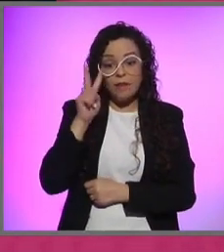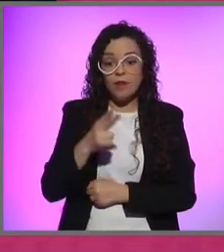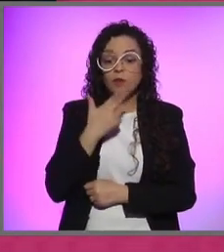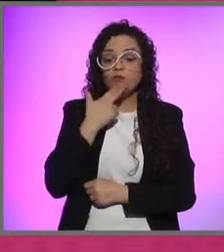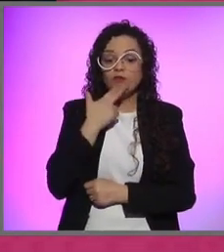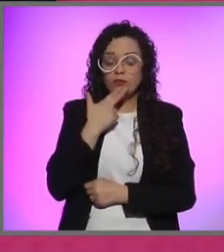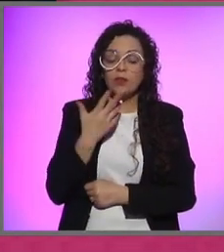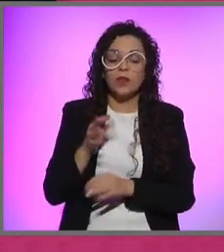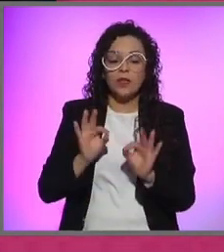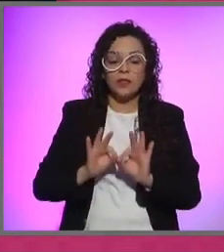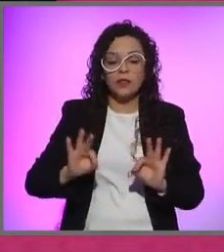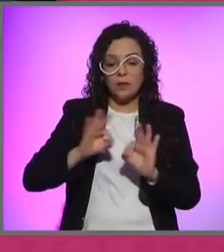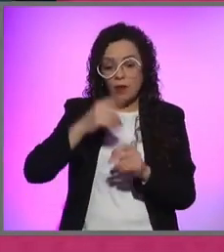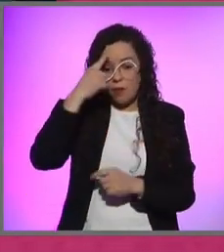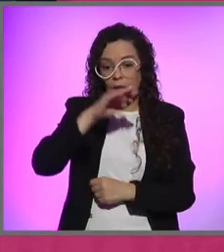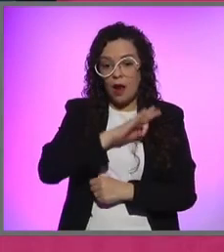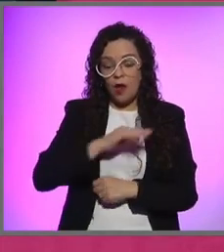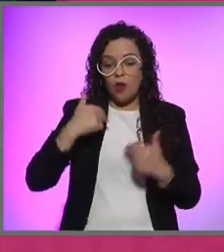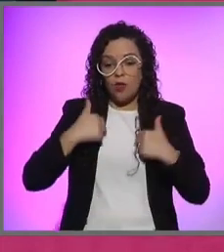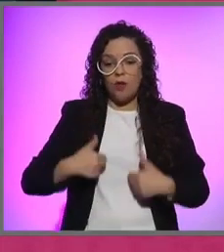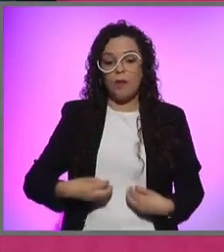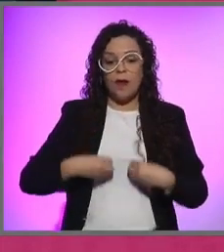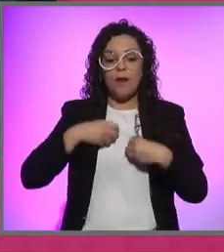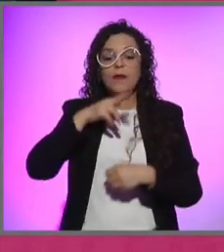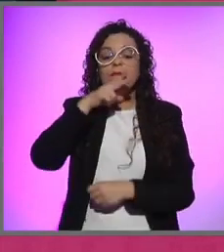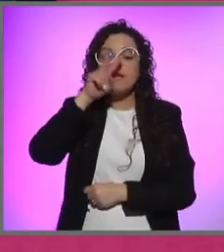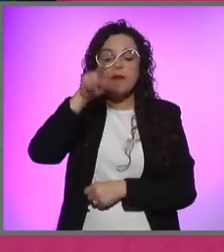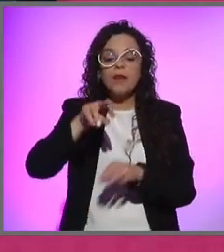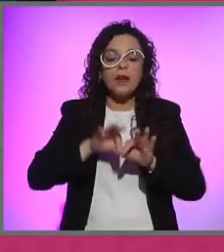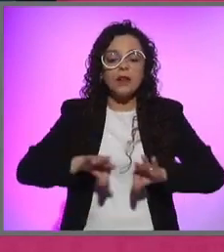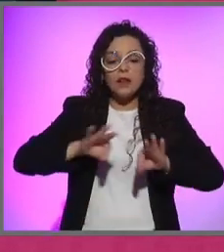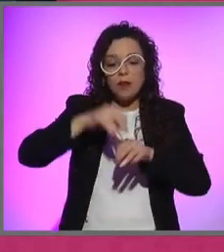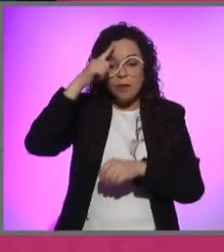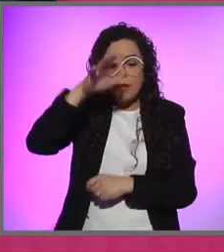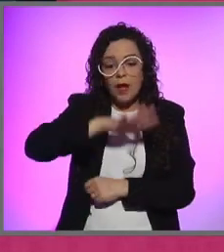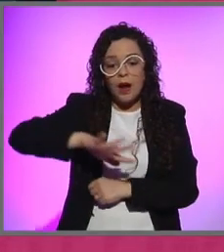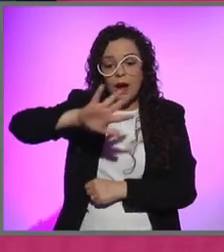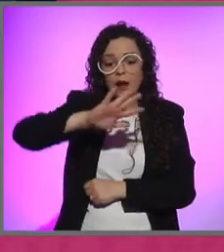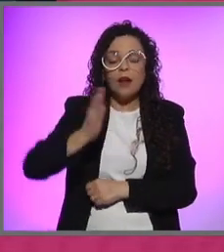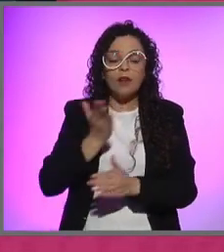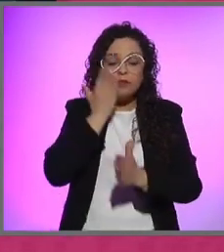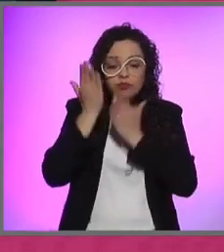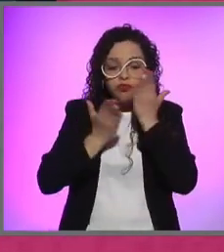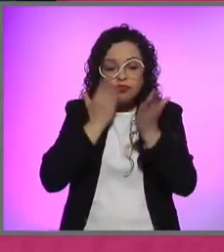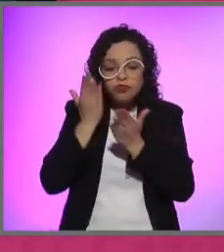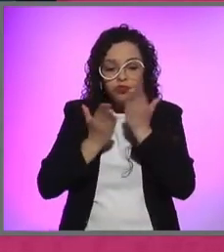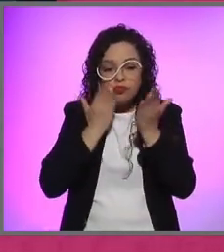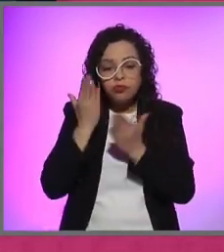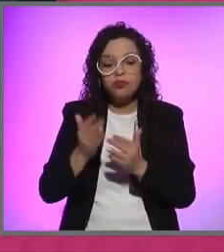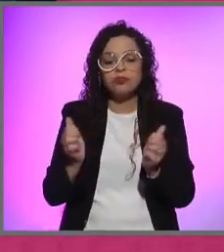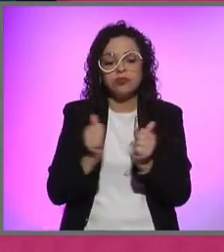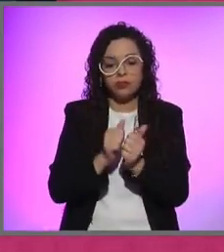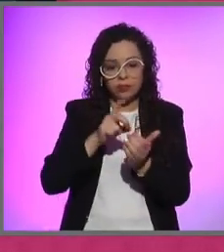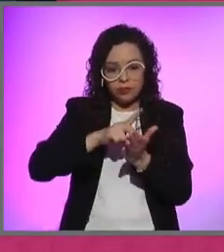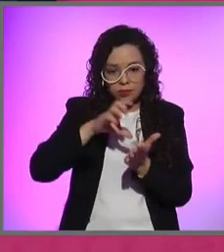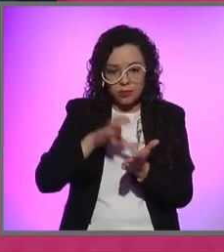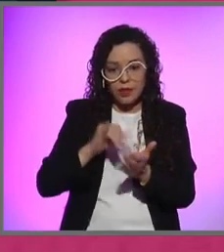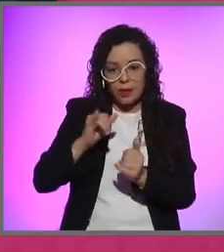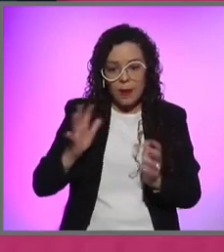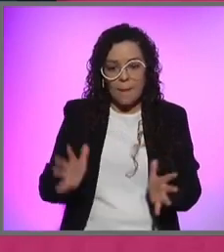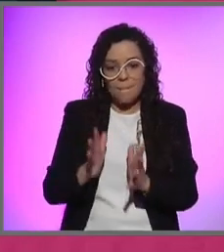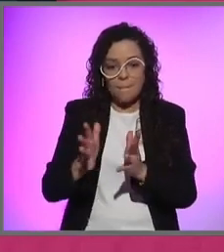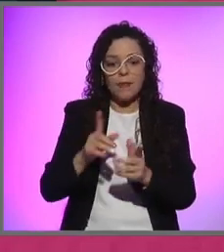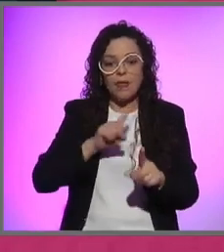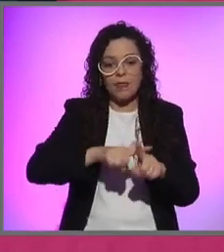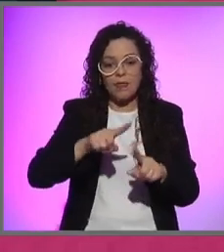un instrument per millorar la condició humana, la importància de l'atenció cap a l'estudiantat amb discapacitat i ens emplaça a treballar per la supressió de totes